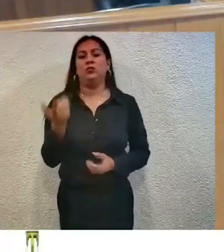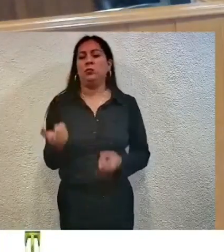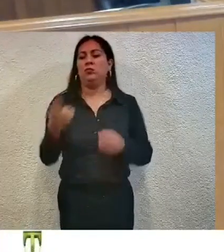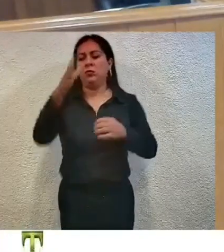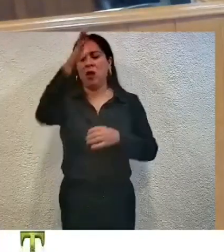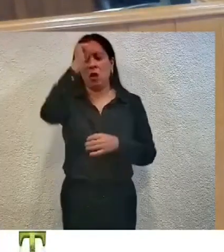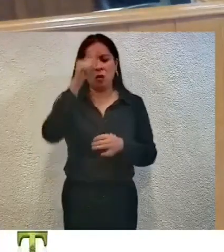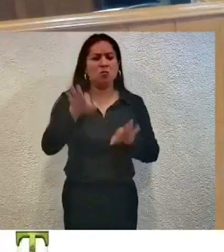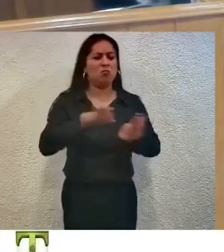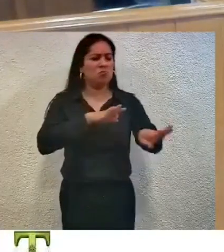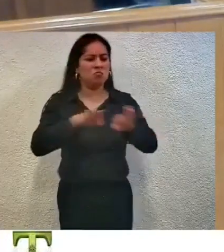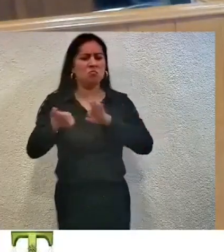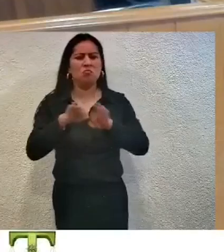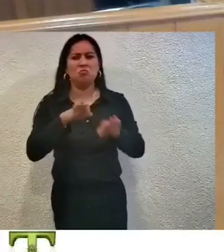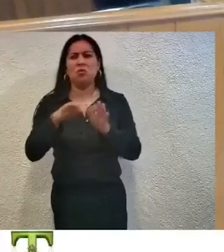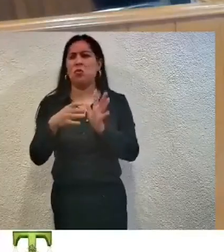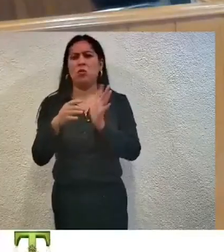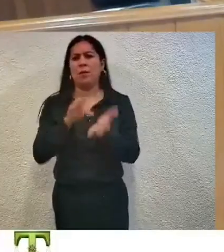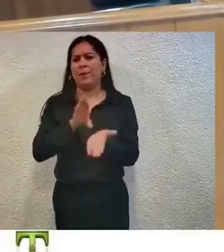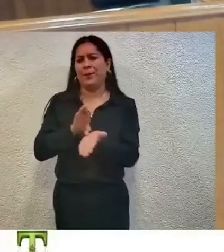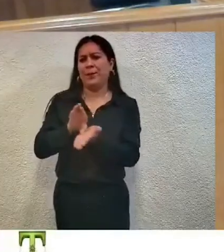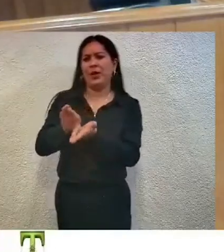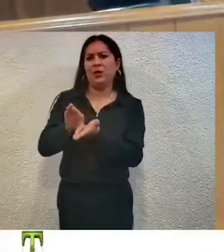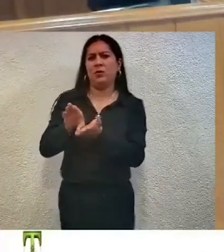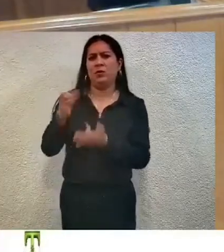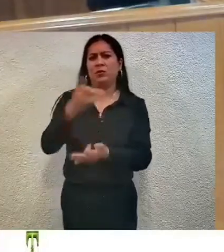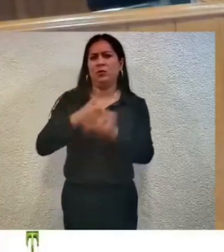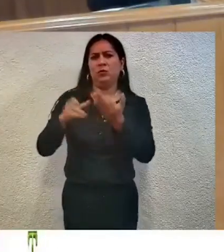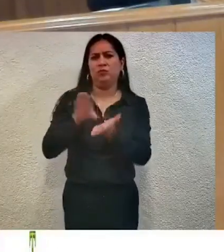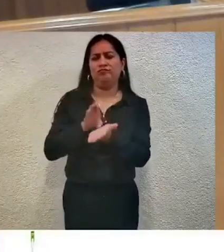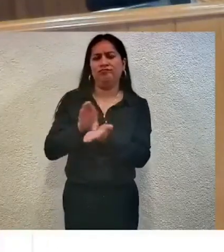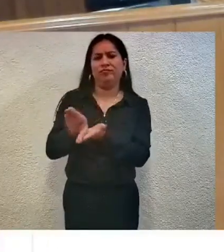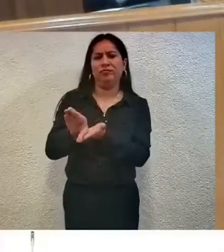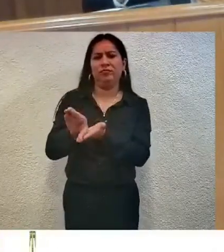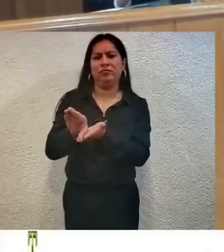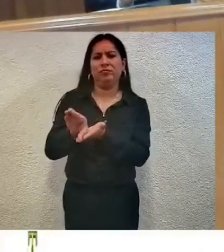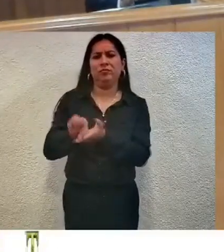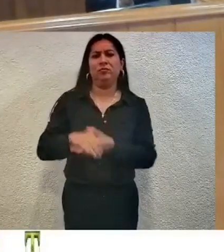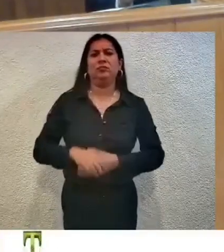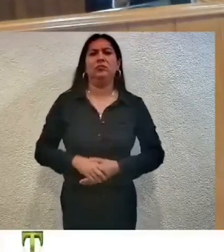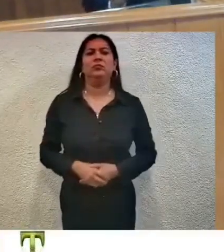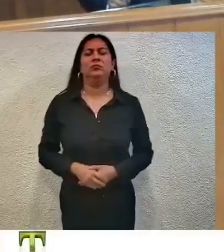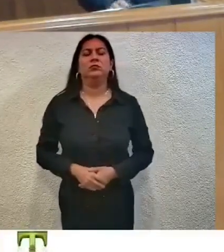de julio, las partes suscribieron un convenio laboral con recibo finiquito.